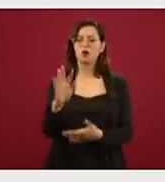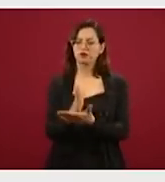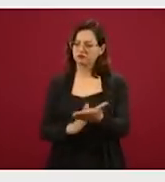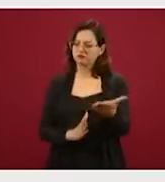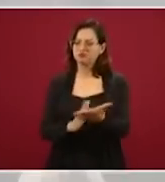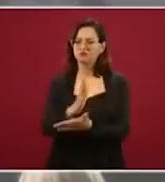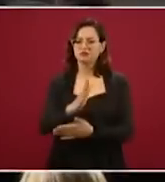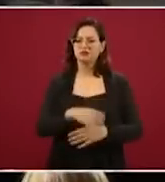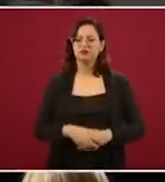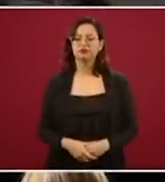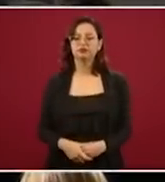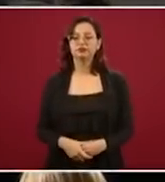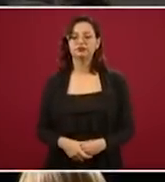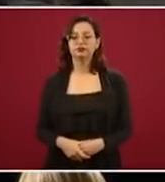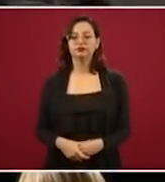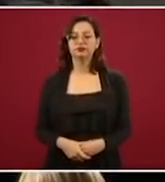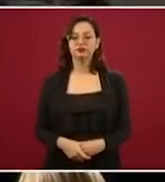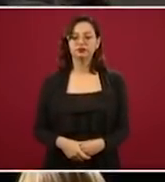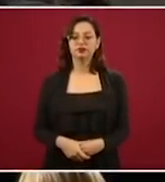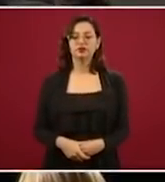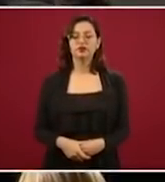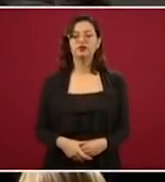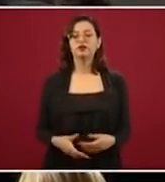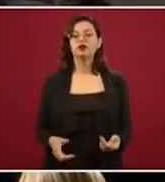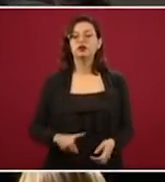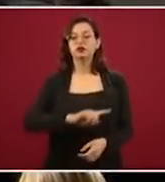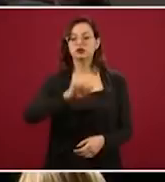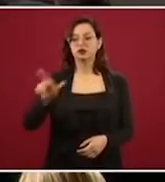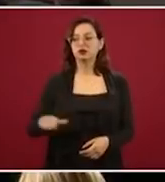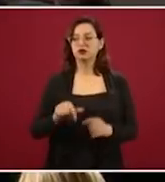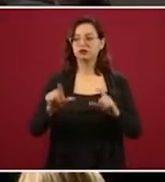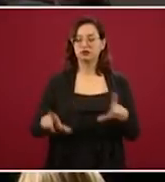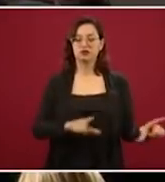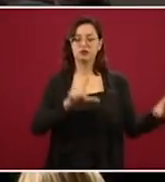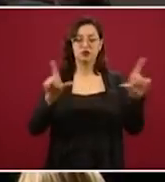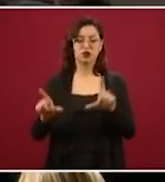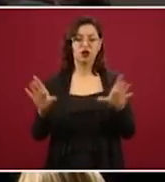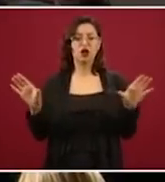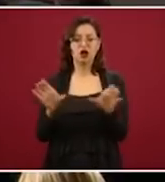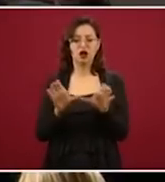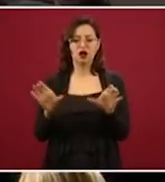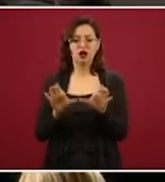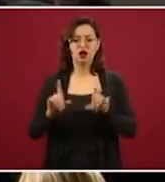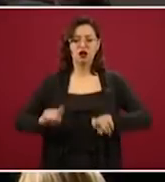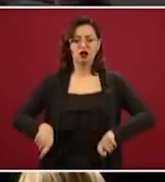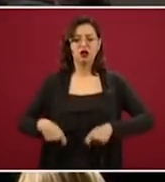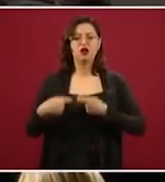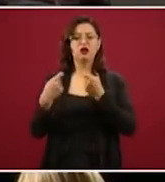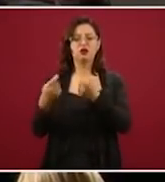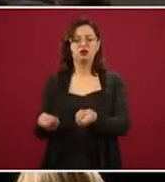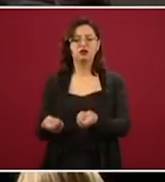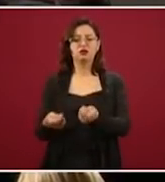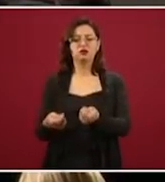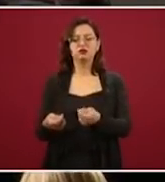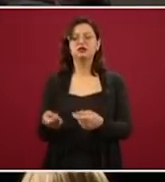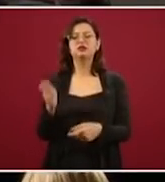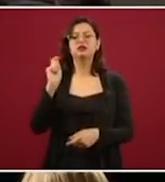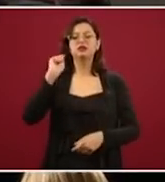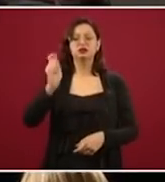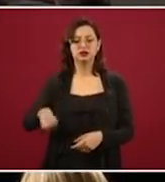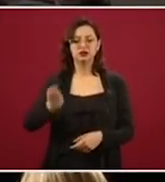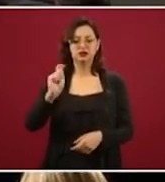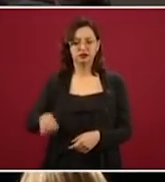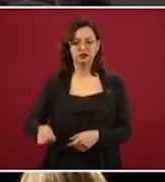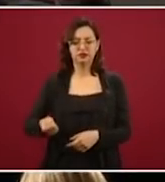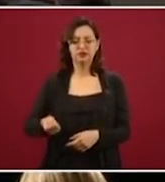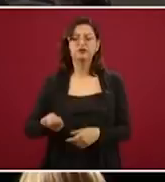a este sistema. La siguiente lámina es la constancia. La constancia es el escudo que le va a permitir a la gente